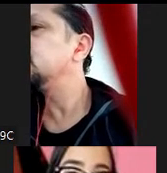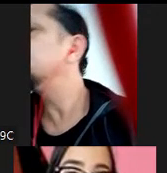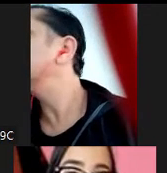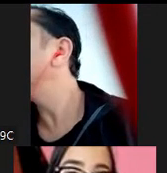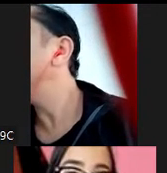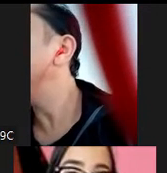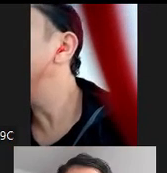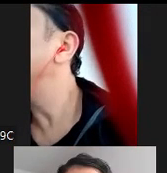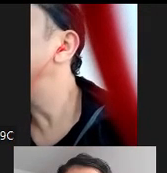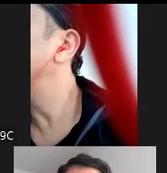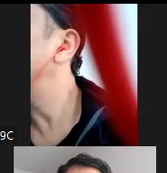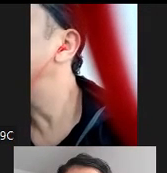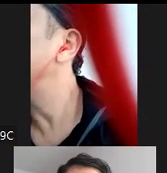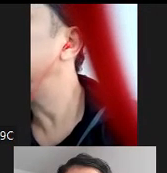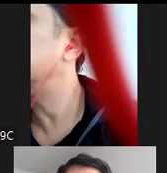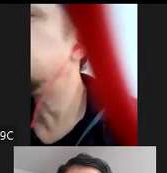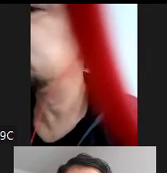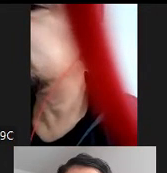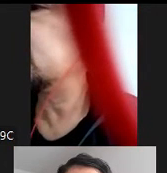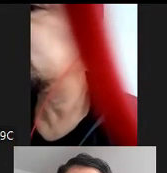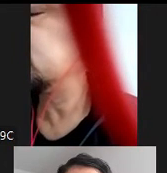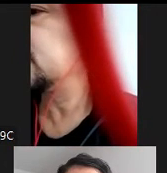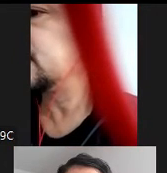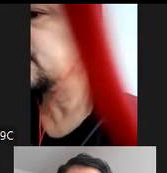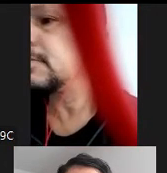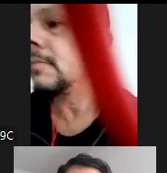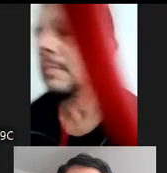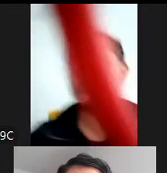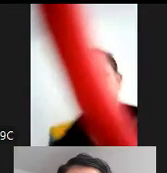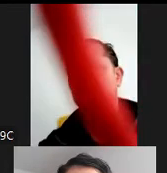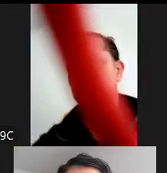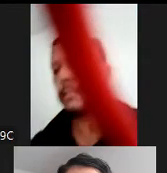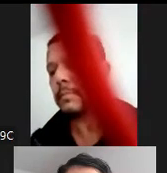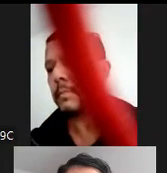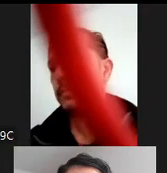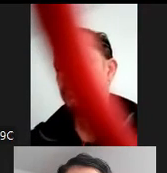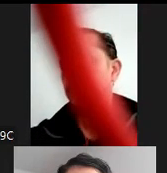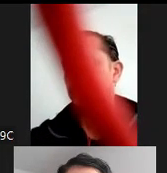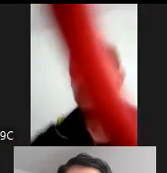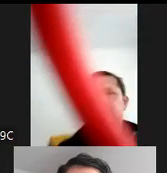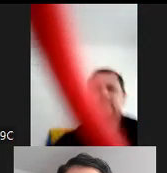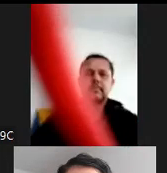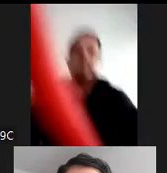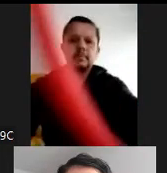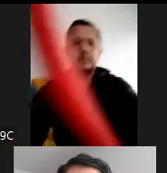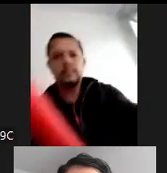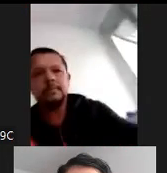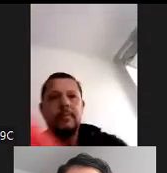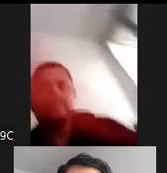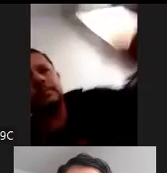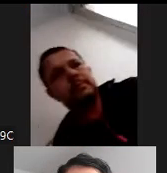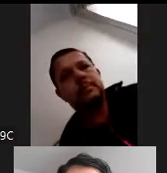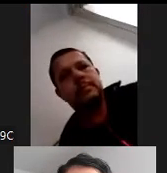docentes que pues requieran ya sea ampliar sus conocimientos, ¿verdad?